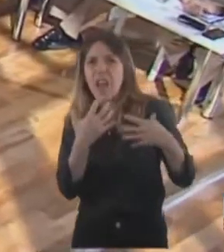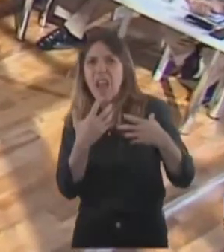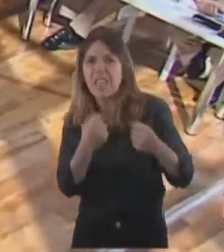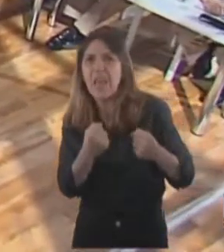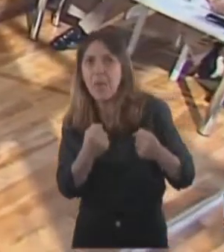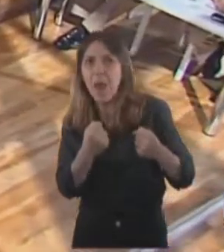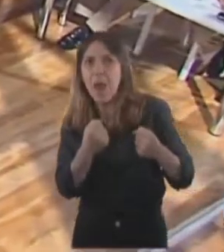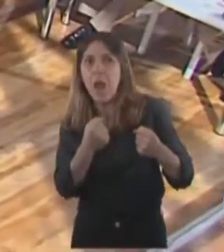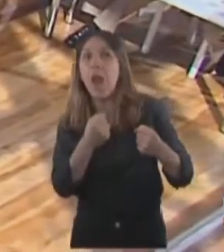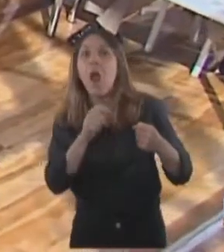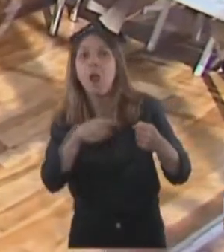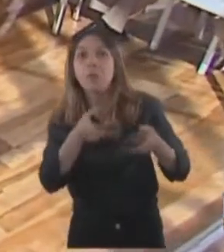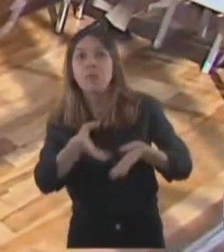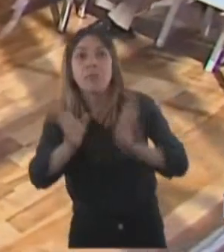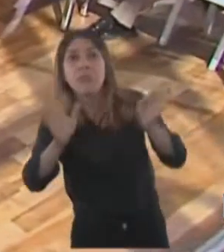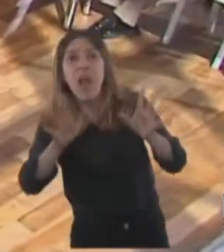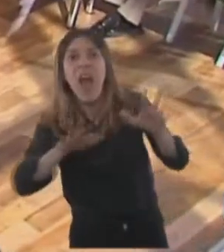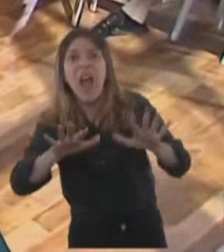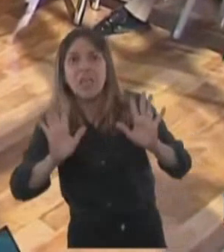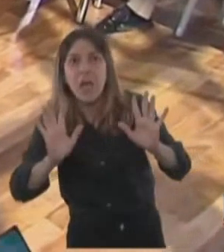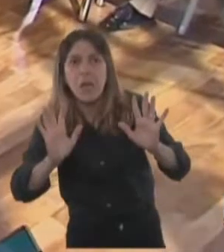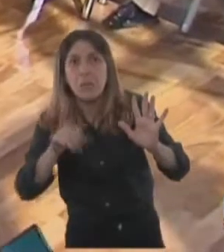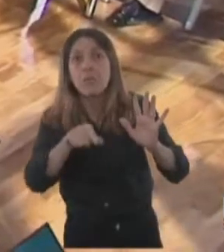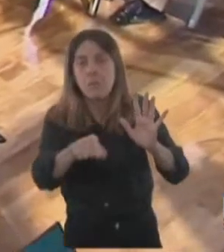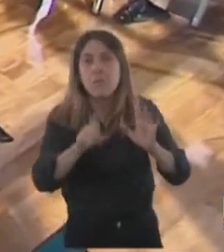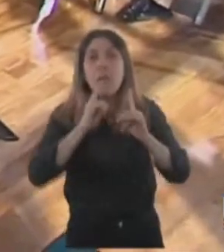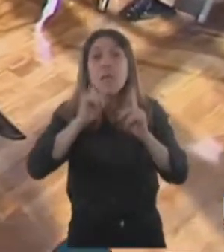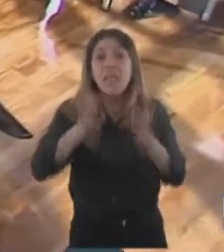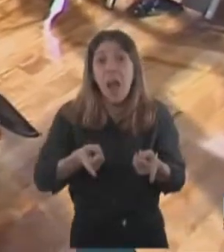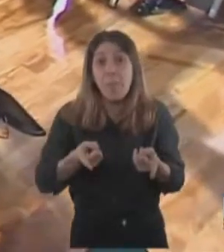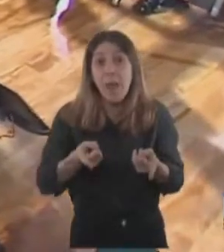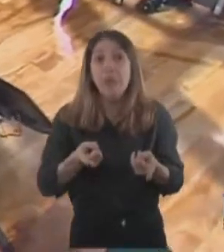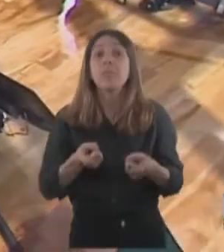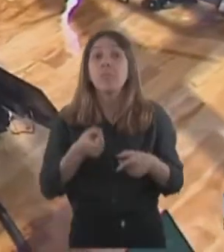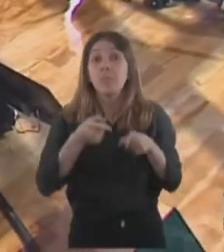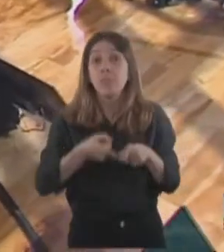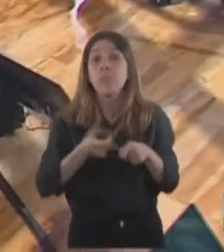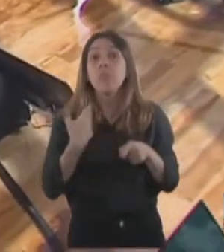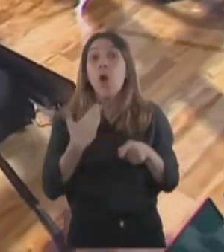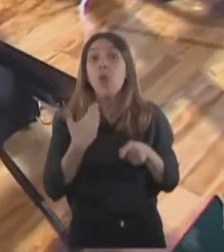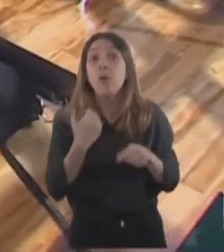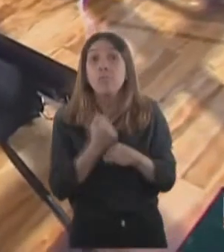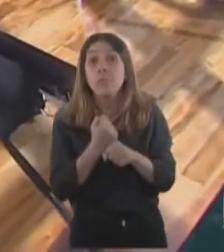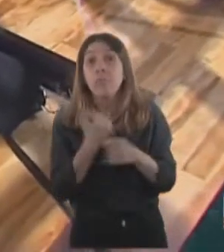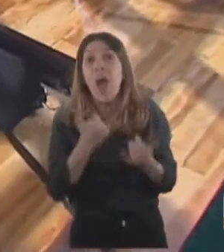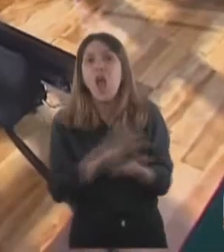que ejecuta, y que además, para poder desarrollar su tarea, corrompe